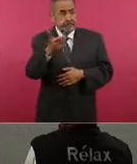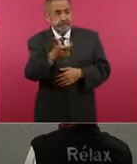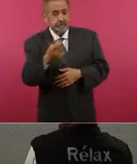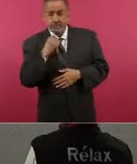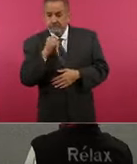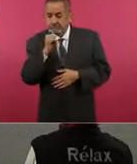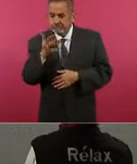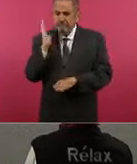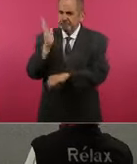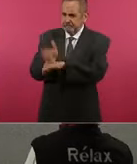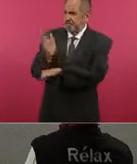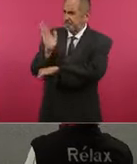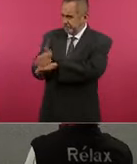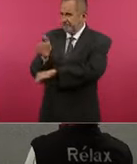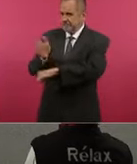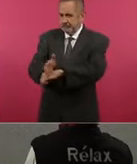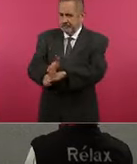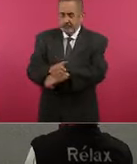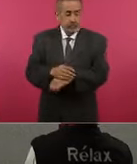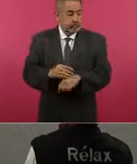se protege